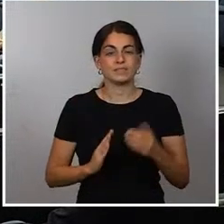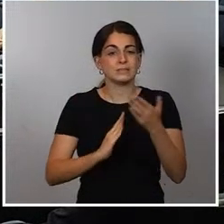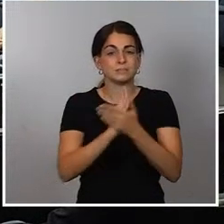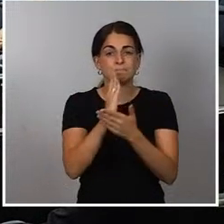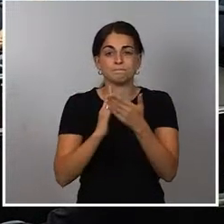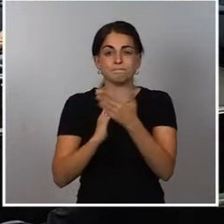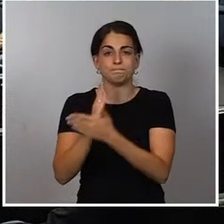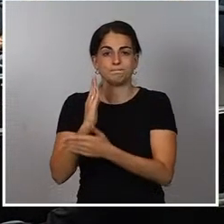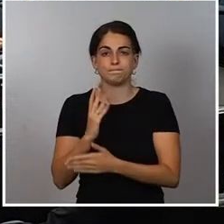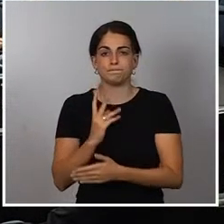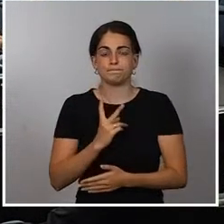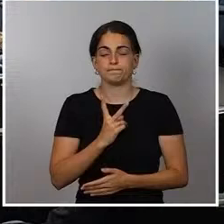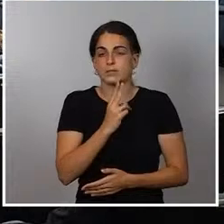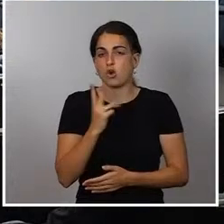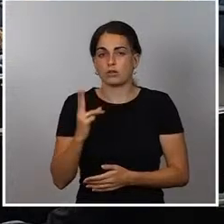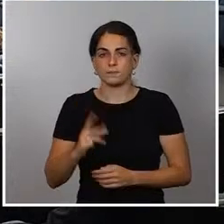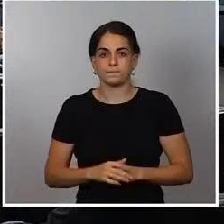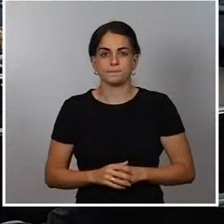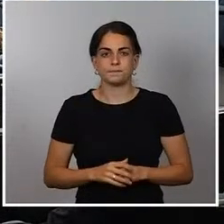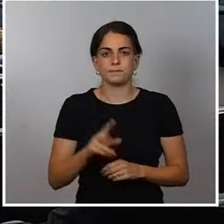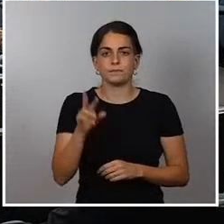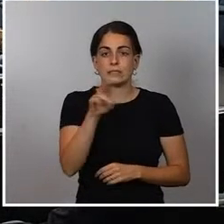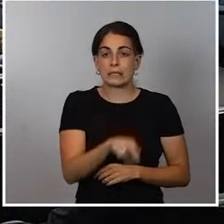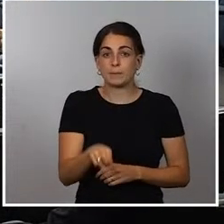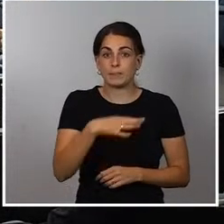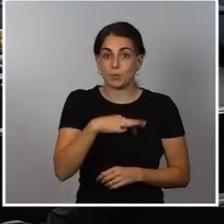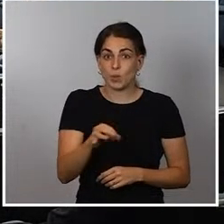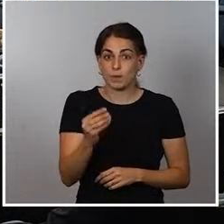recoger no es la pregunta por favor sí